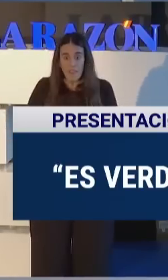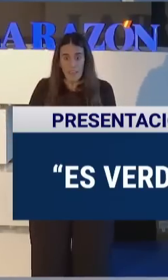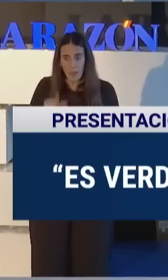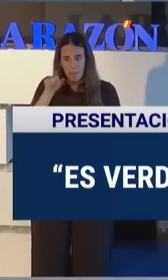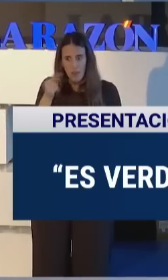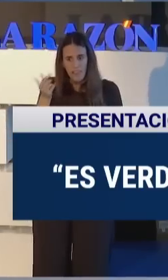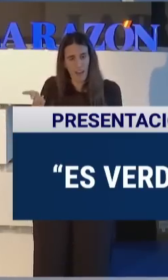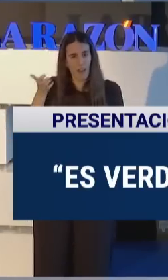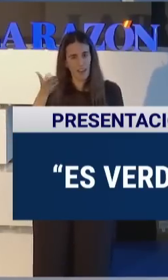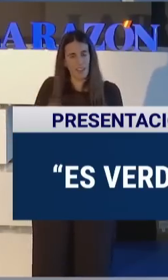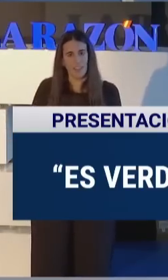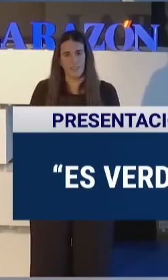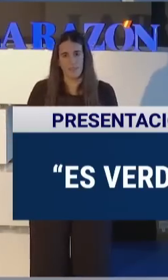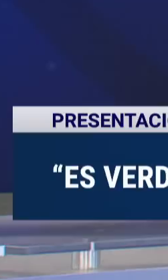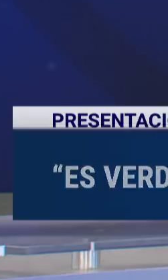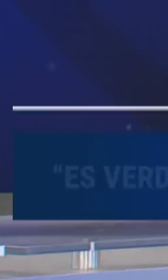va a ganar dinero. Mire,